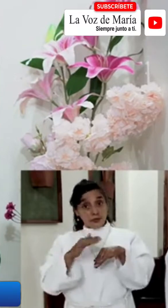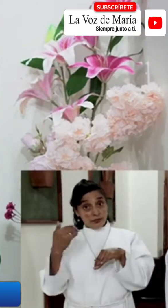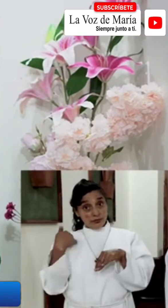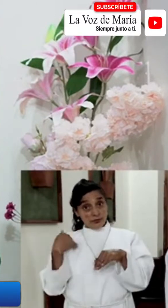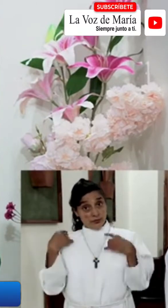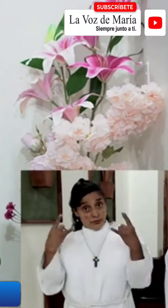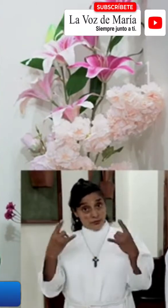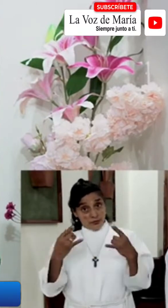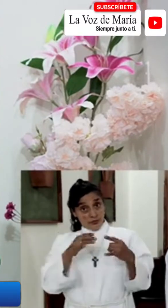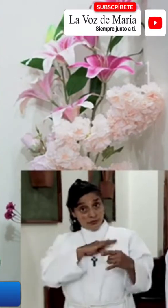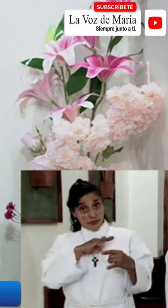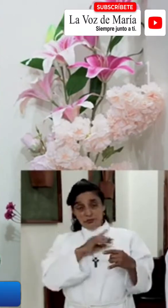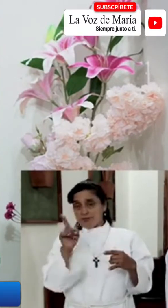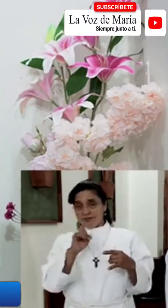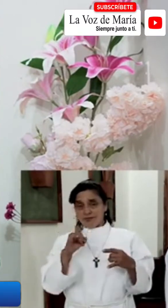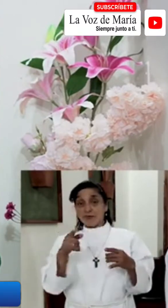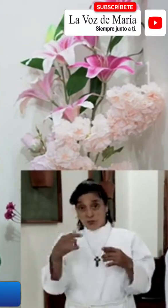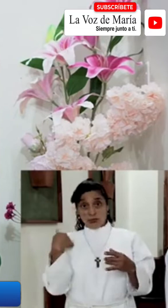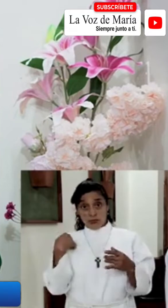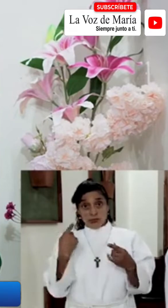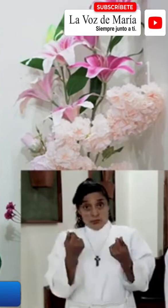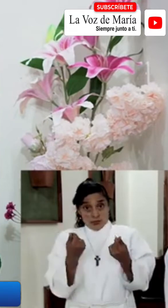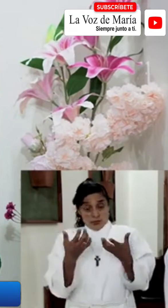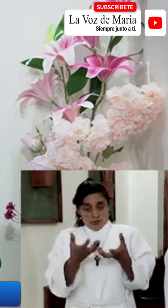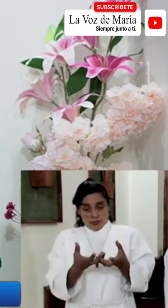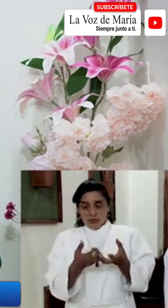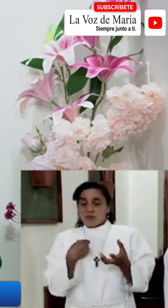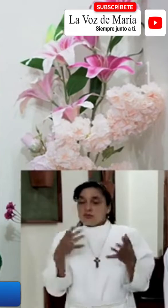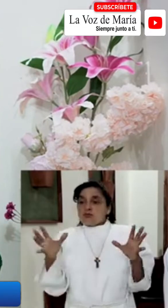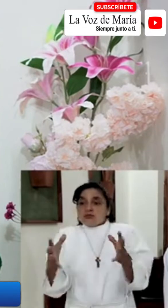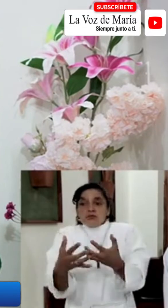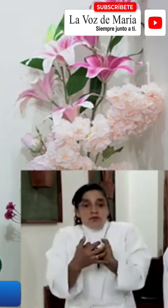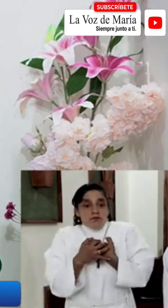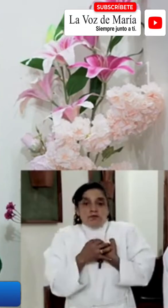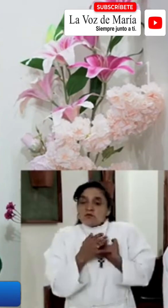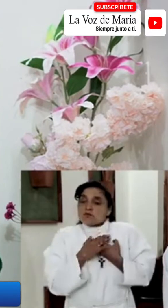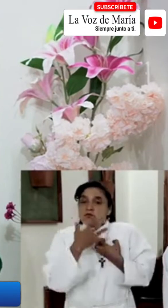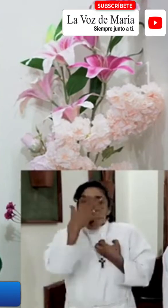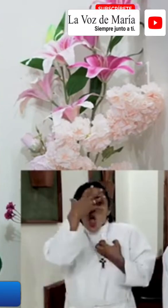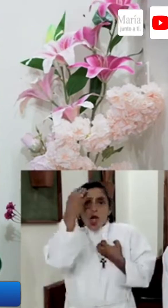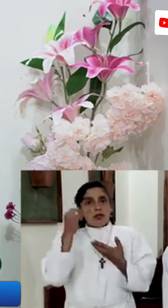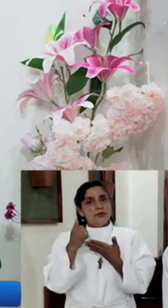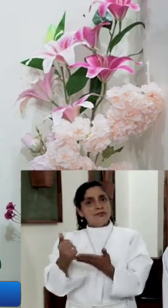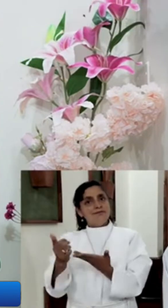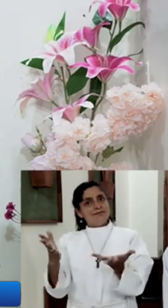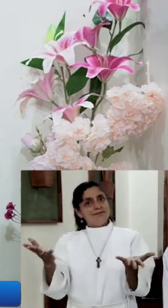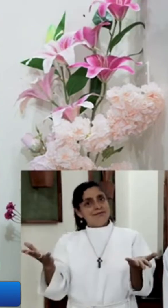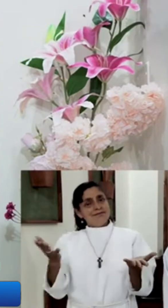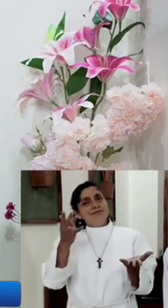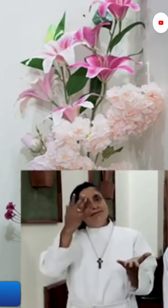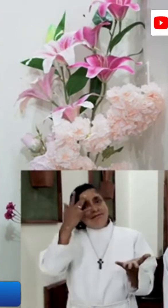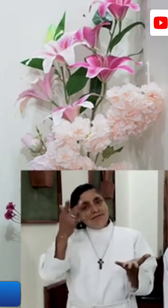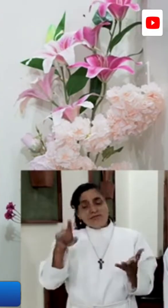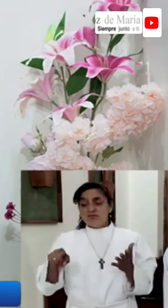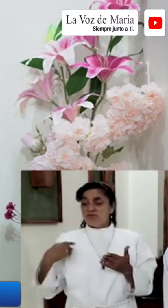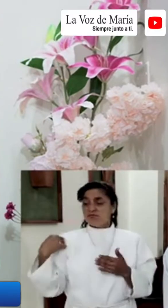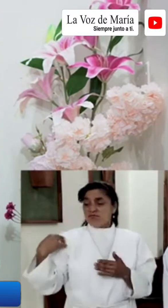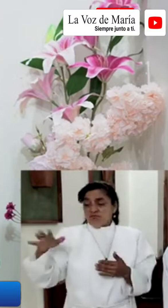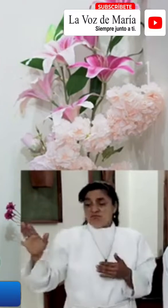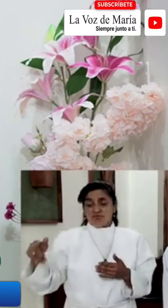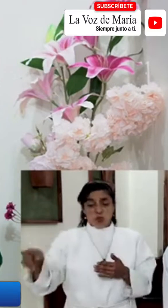cosas, sino en que aquel rico se olvida, es